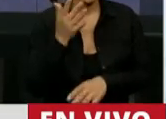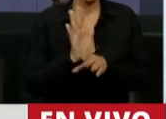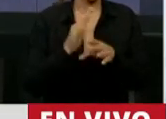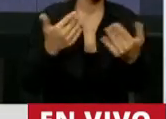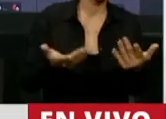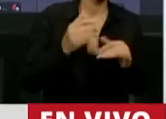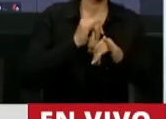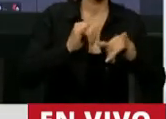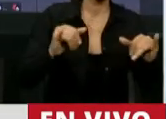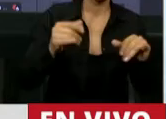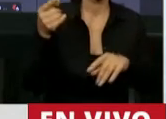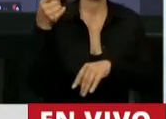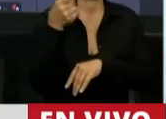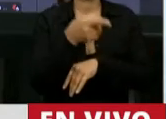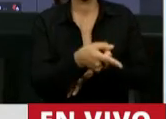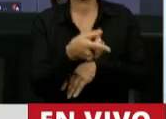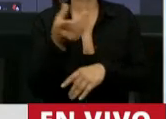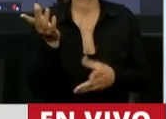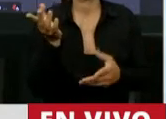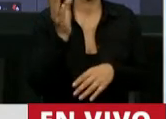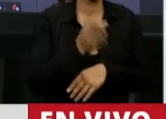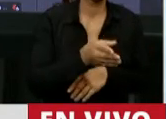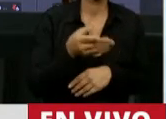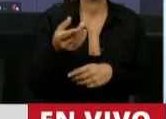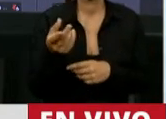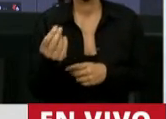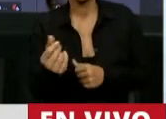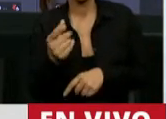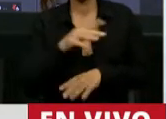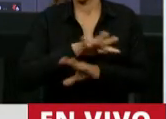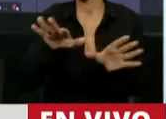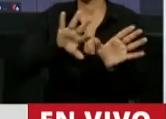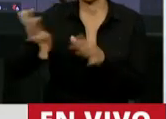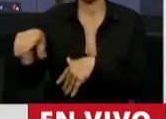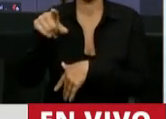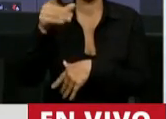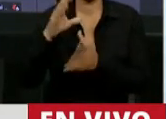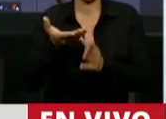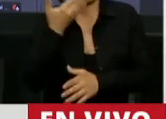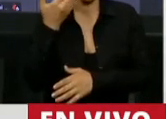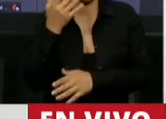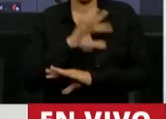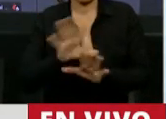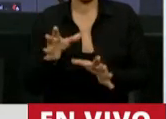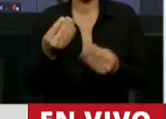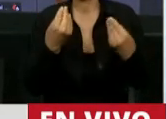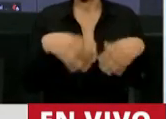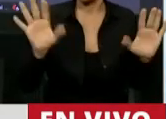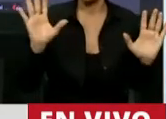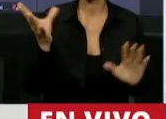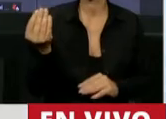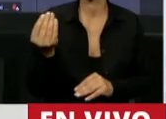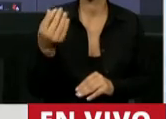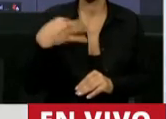campaña en contra del látigo y la billetera, que deje el látigo y la billetera, que pierdan el miedo, que